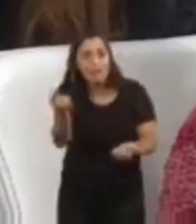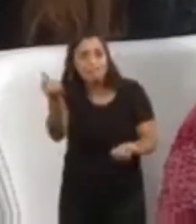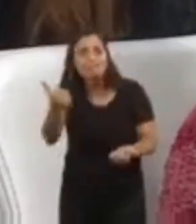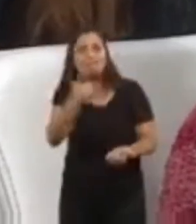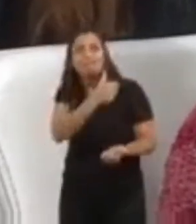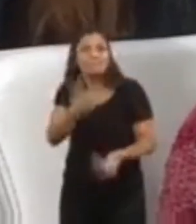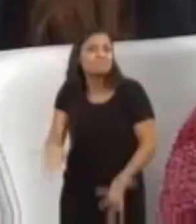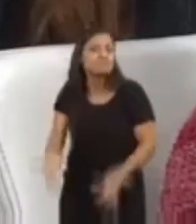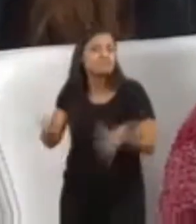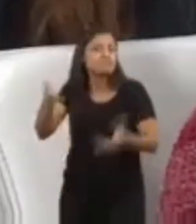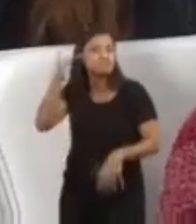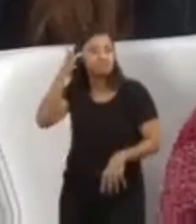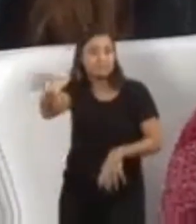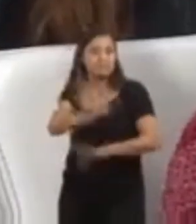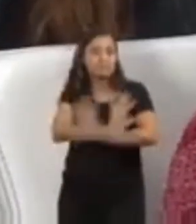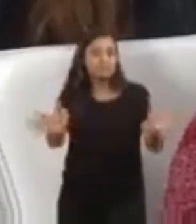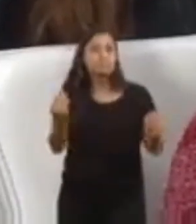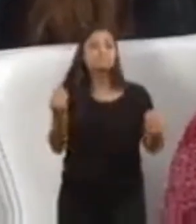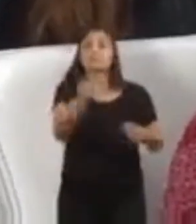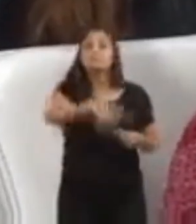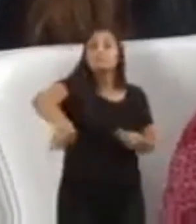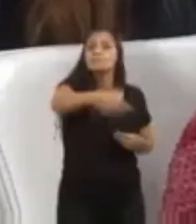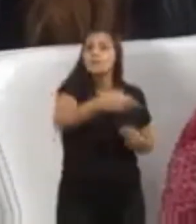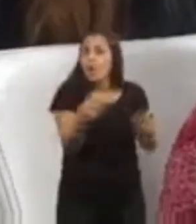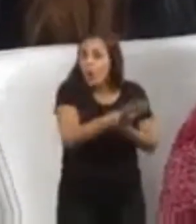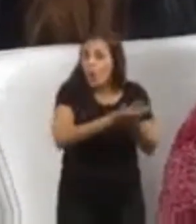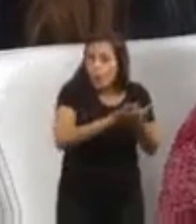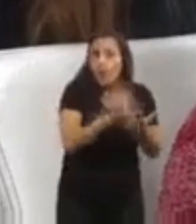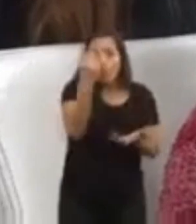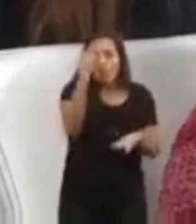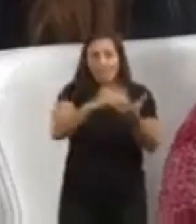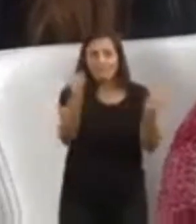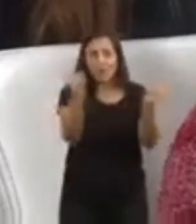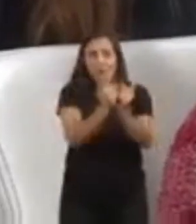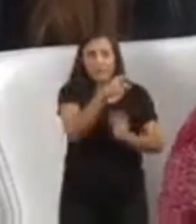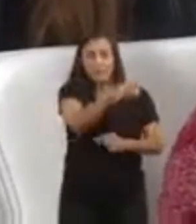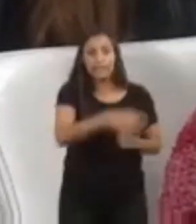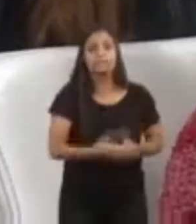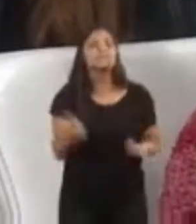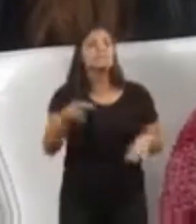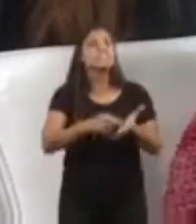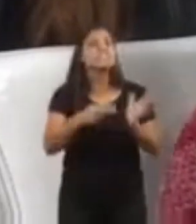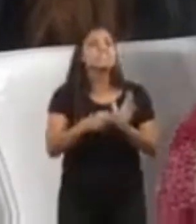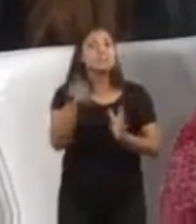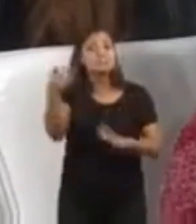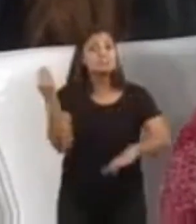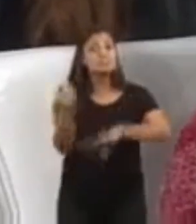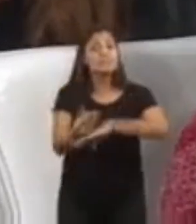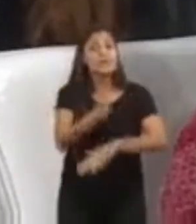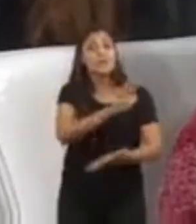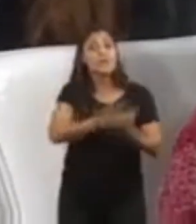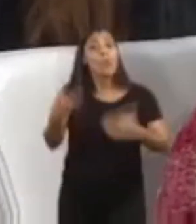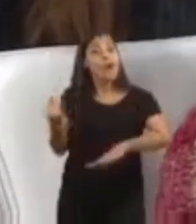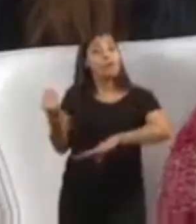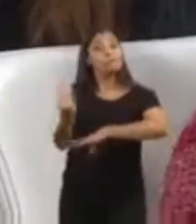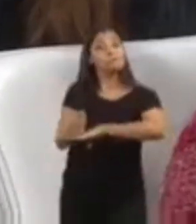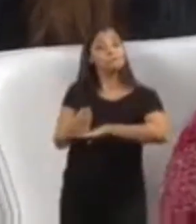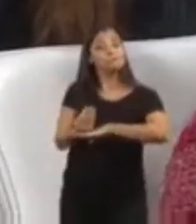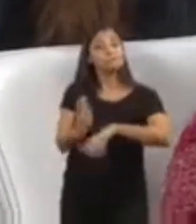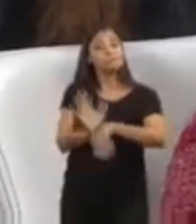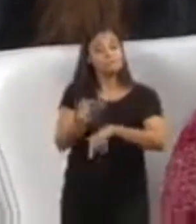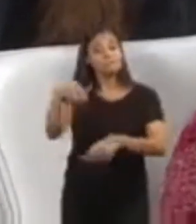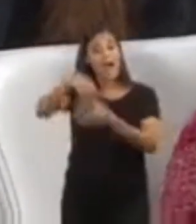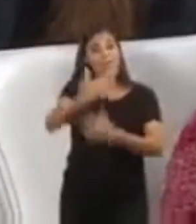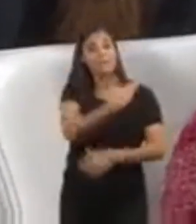forma desmedida y si me permití una más cortita Qué significa tu nuevo tu nuevo nombramiento tu cargo nuevo en el